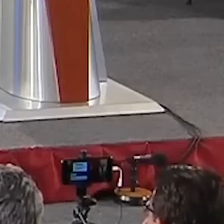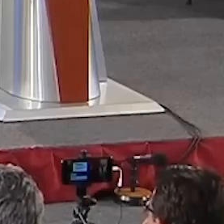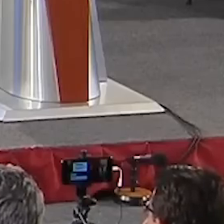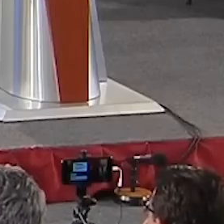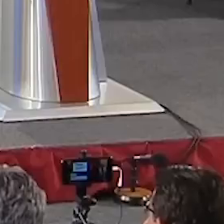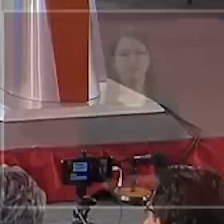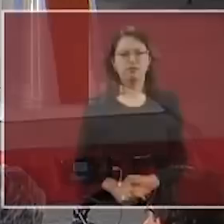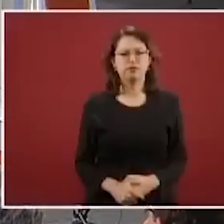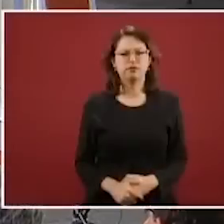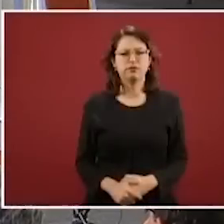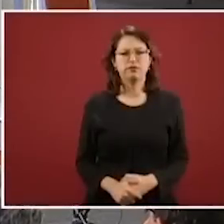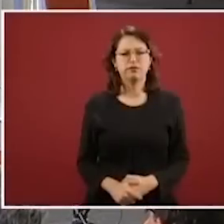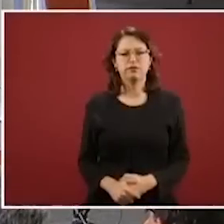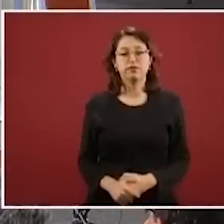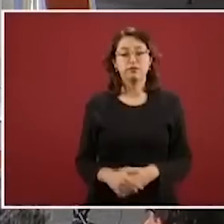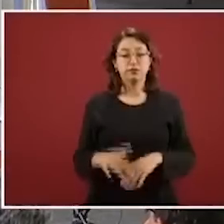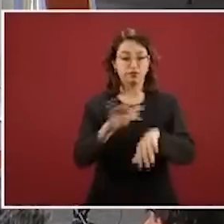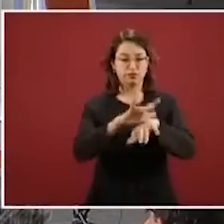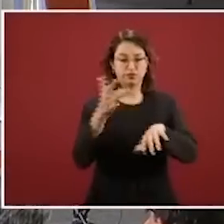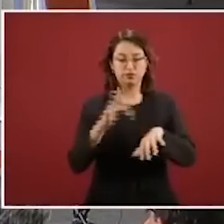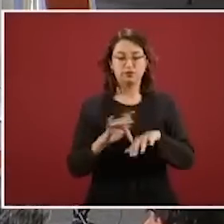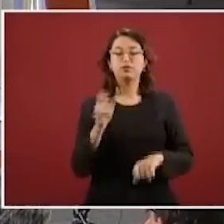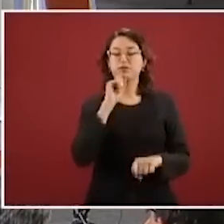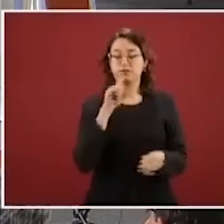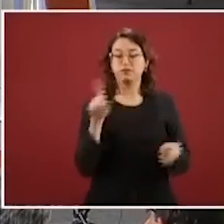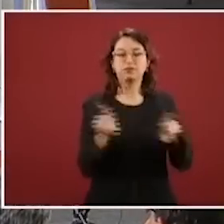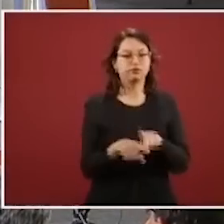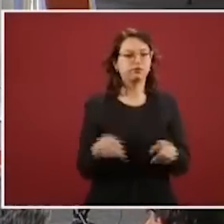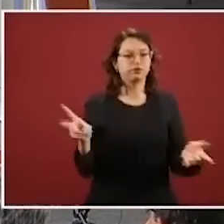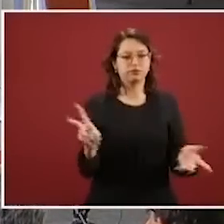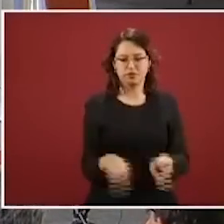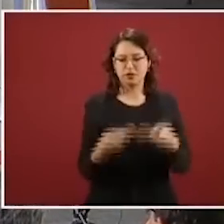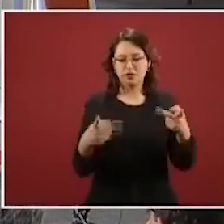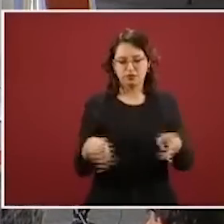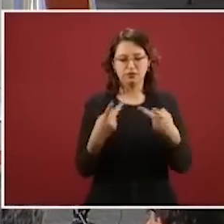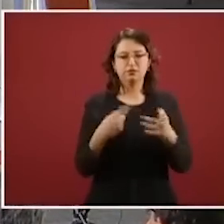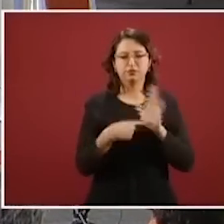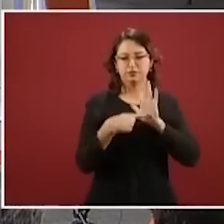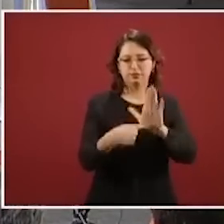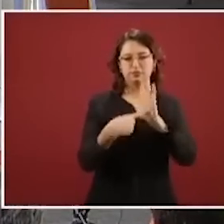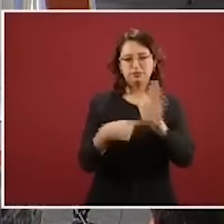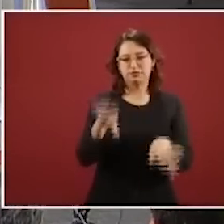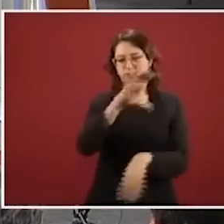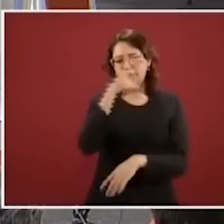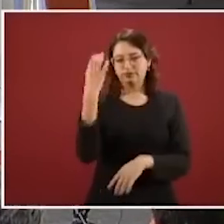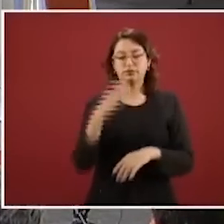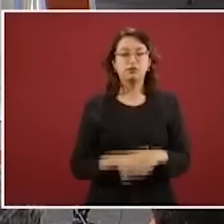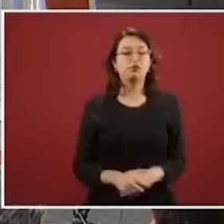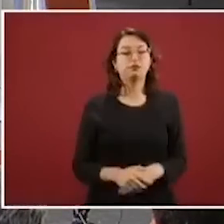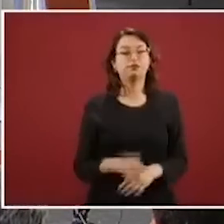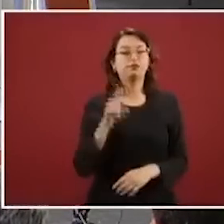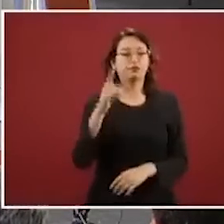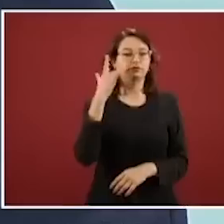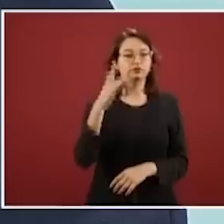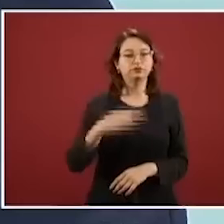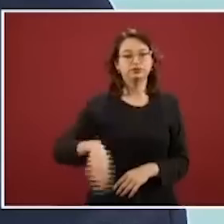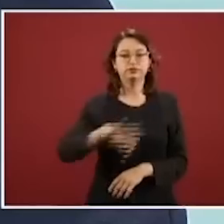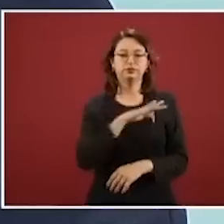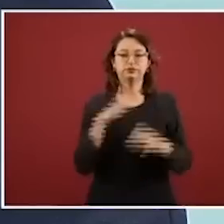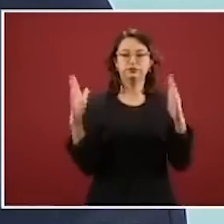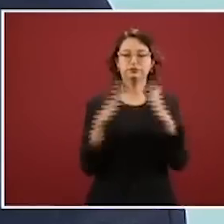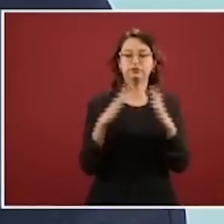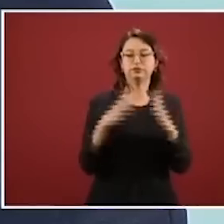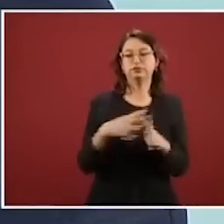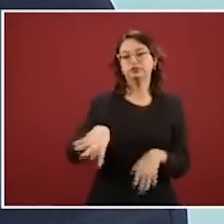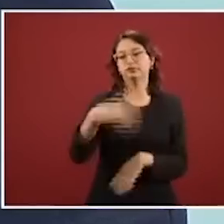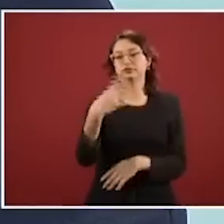la venta de las principales joyas. En un momento más les presentamos las fotografías. Vendimos una casa en Santa Fe por 14 millones